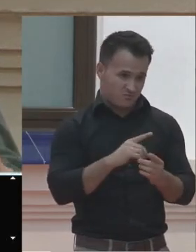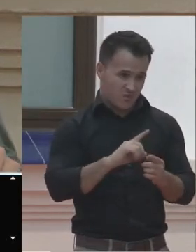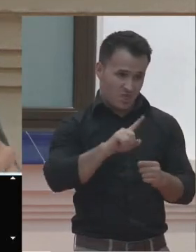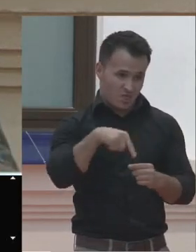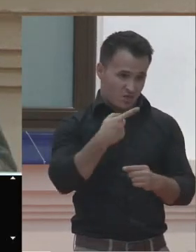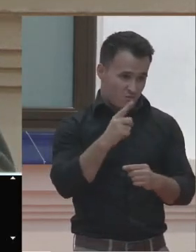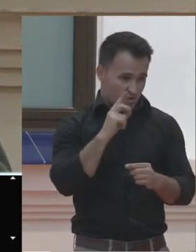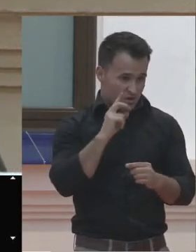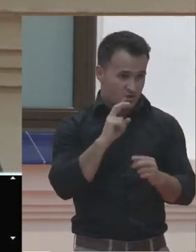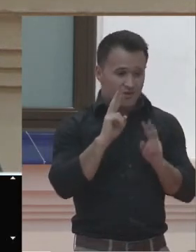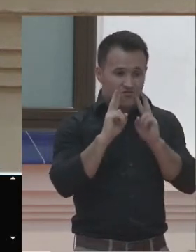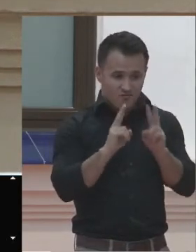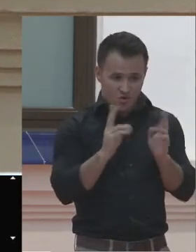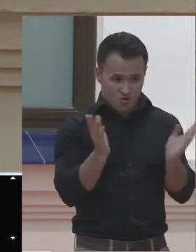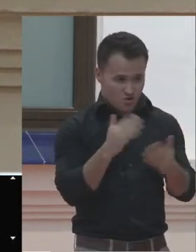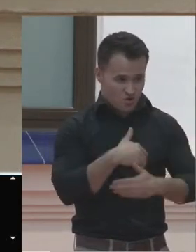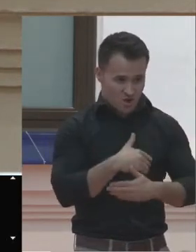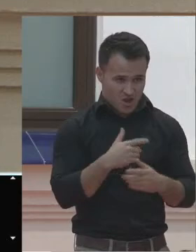compañía.